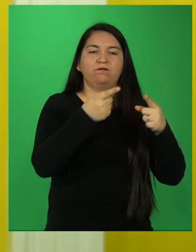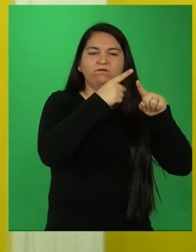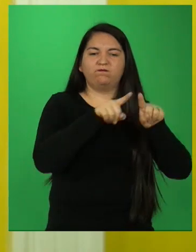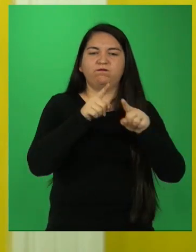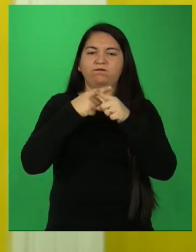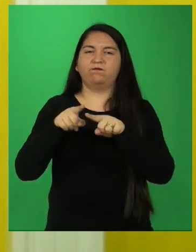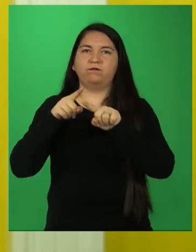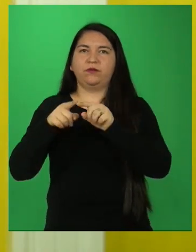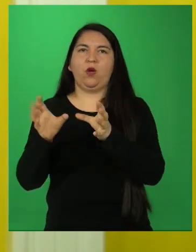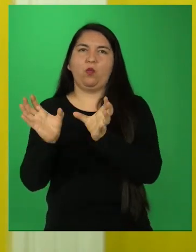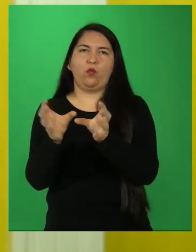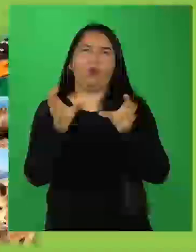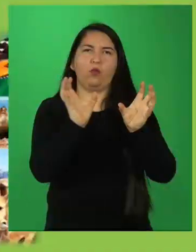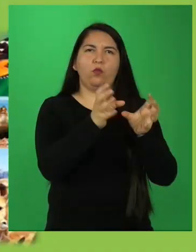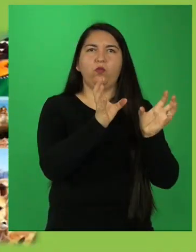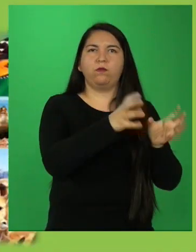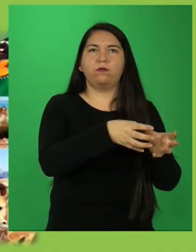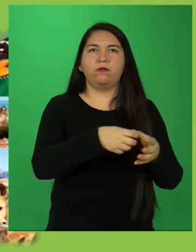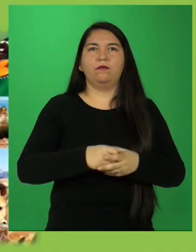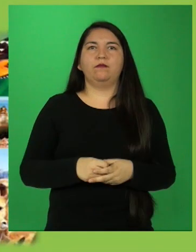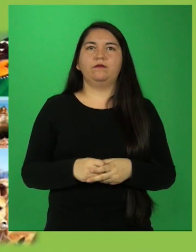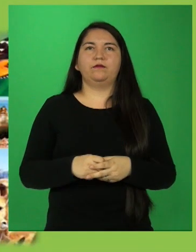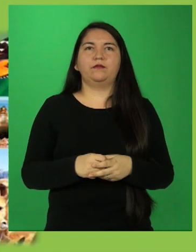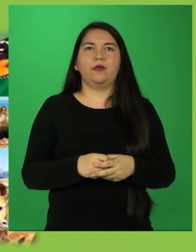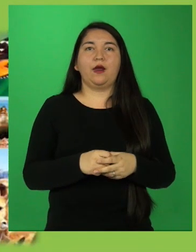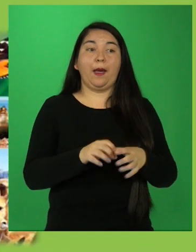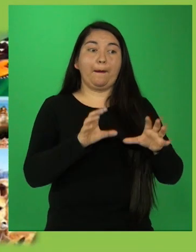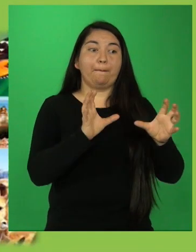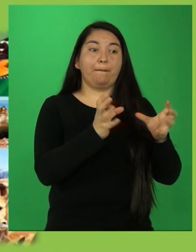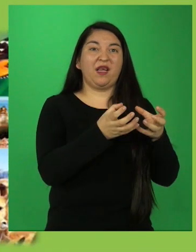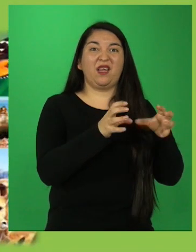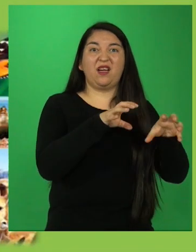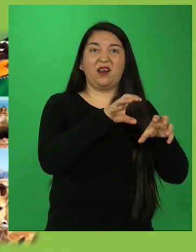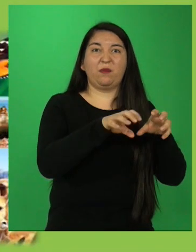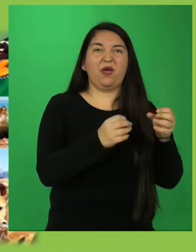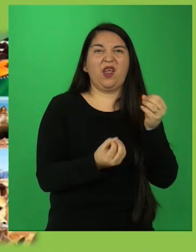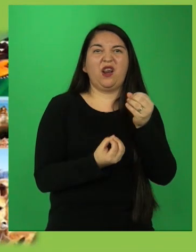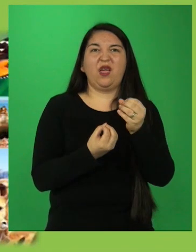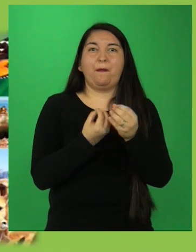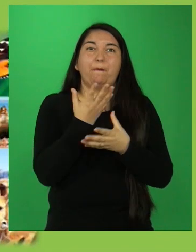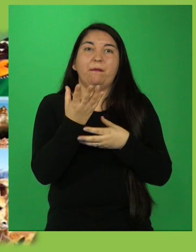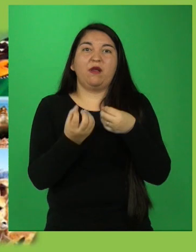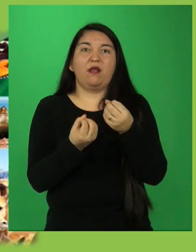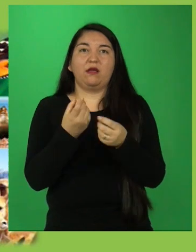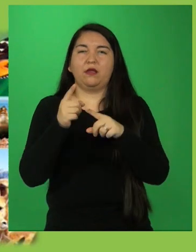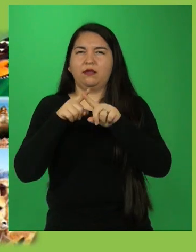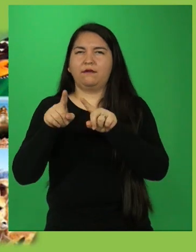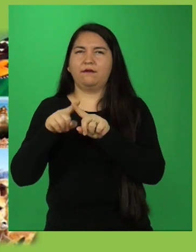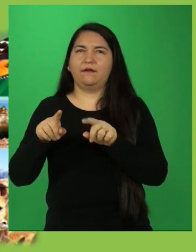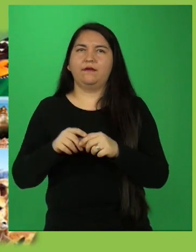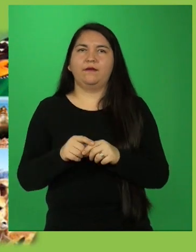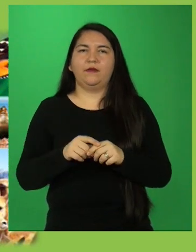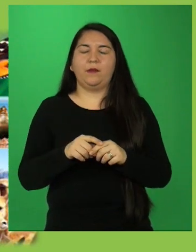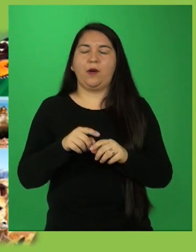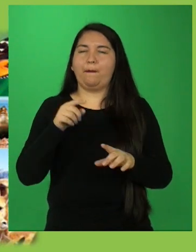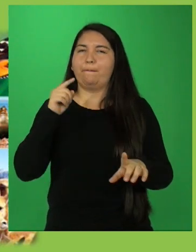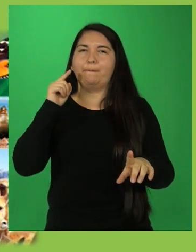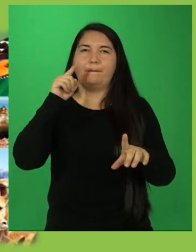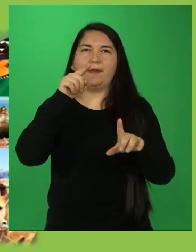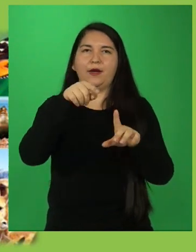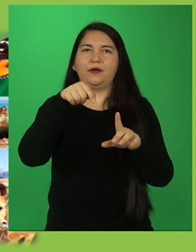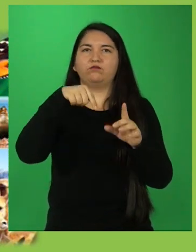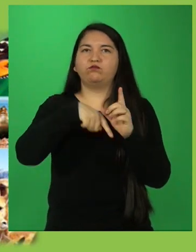de organismos vivos, de especies, pero la verdad va más allá que ese concepto, sino más